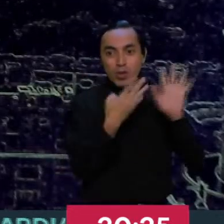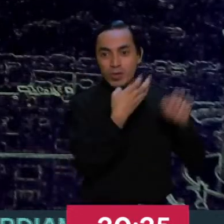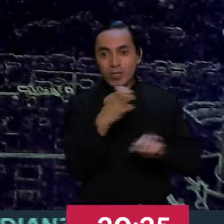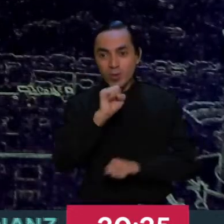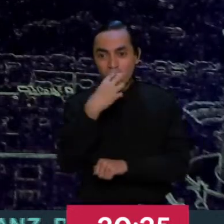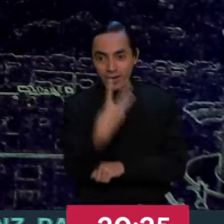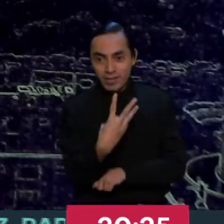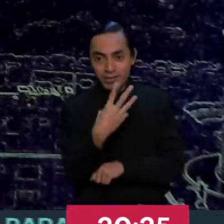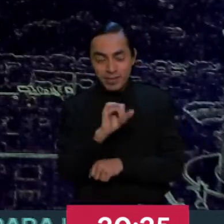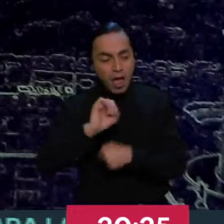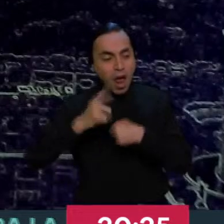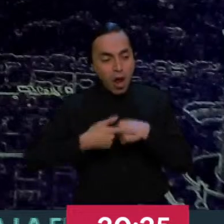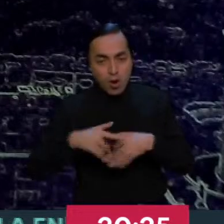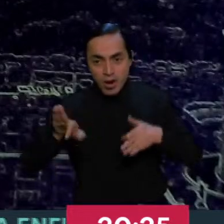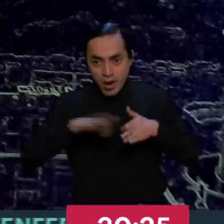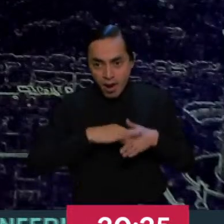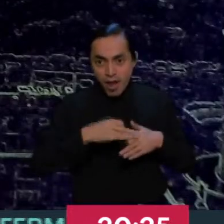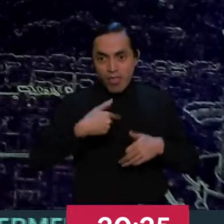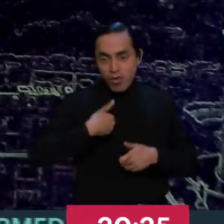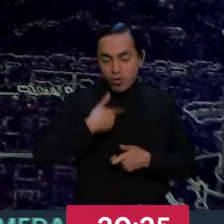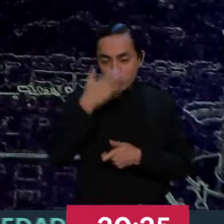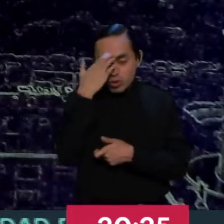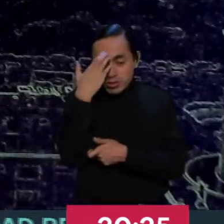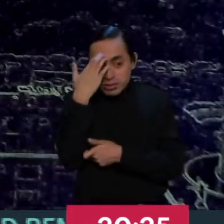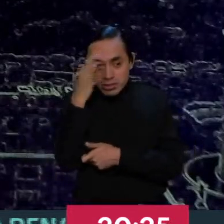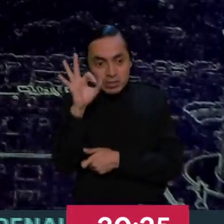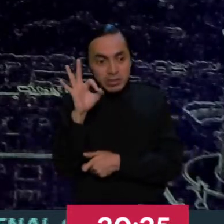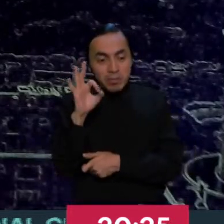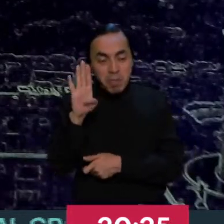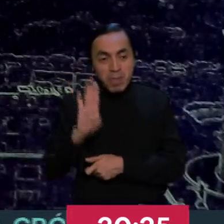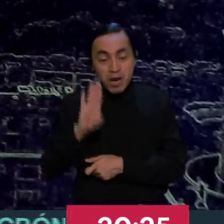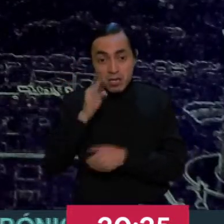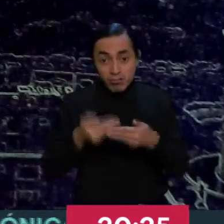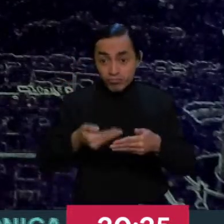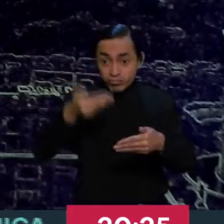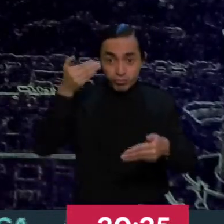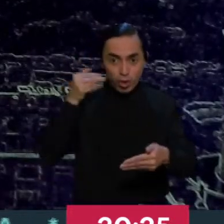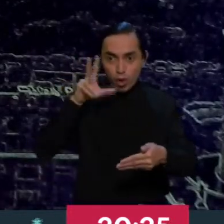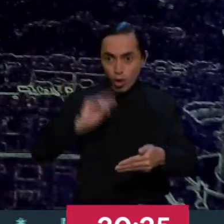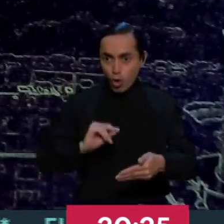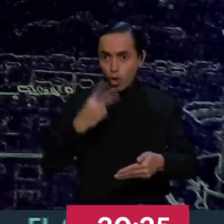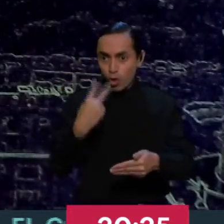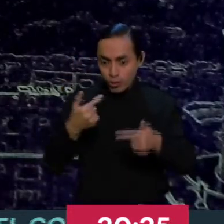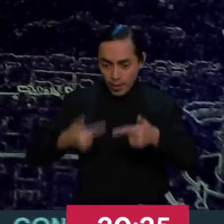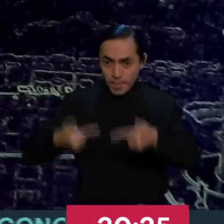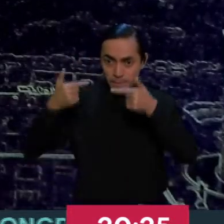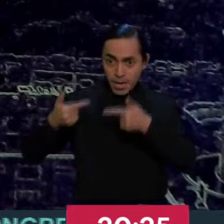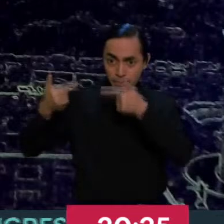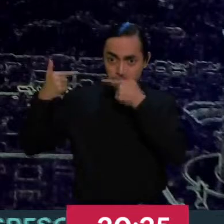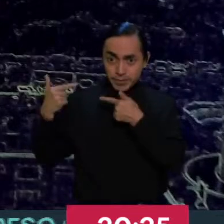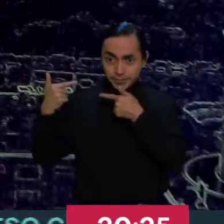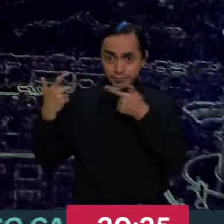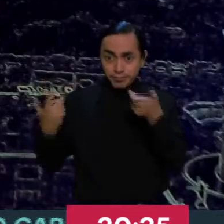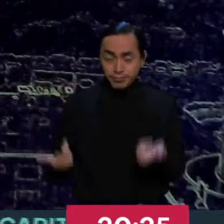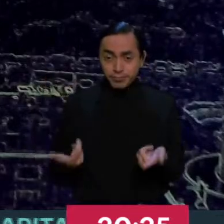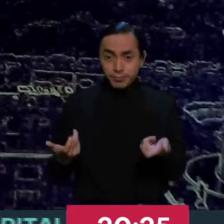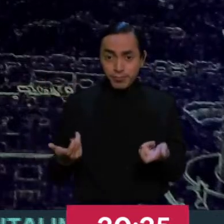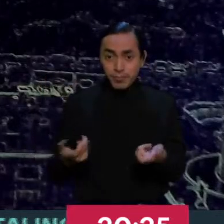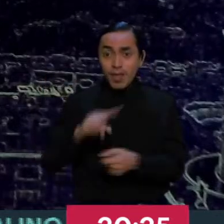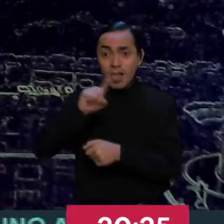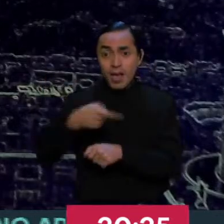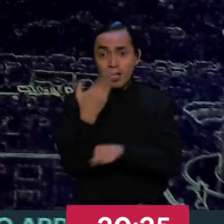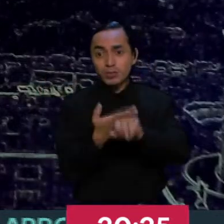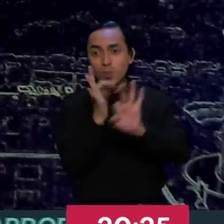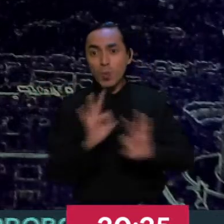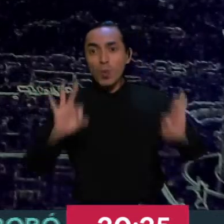muy cercano a nosotras. Pareciera que fue hace mucho tiempo, pero son 2 generaciones, o al menos 2 generaciones de la mía. Entonces es muy